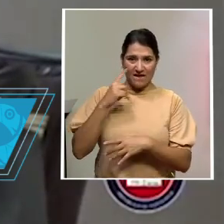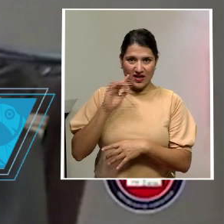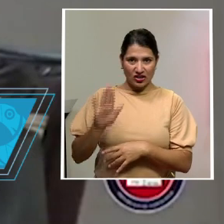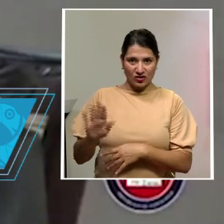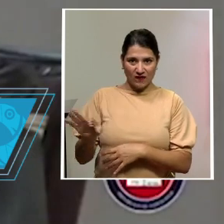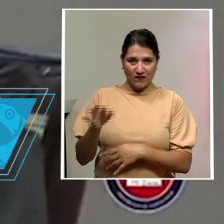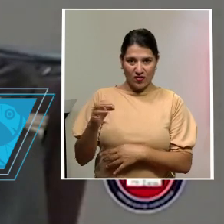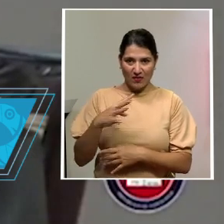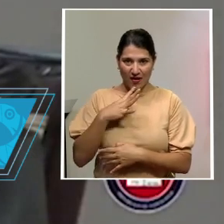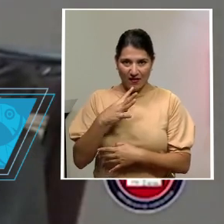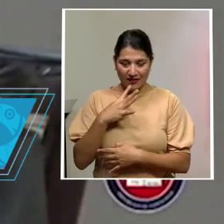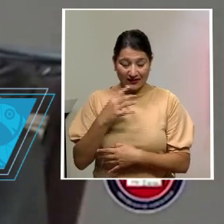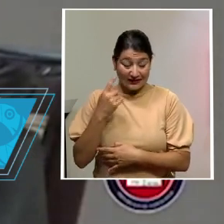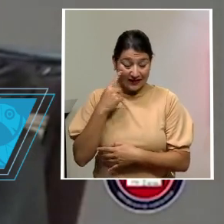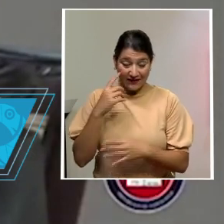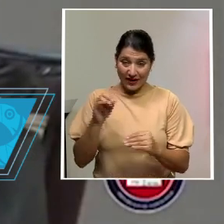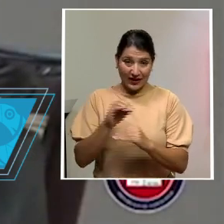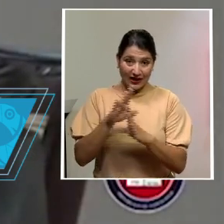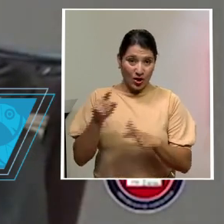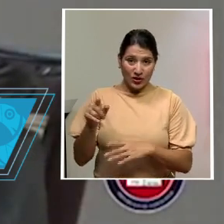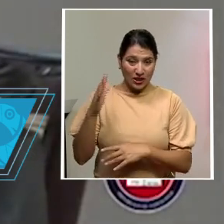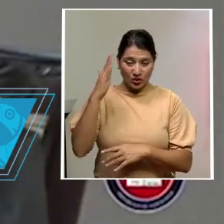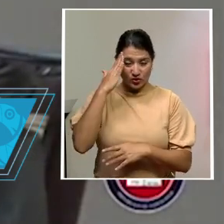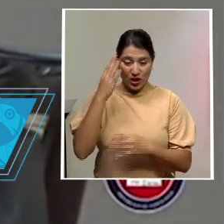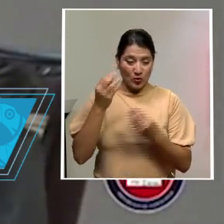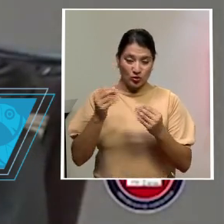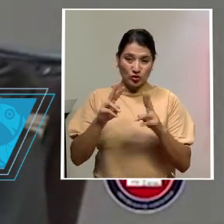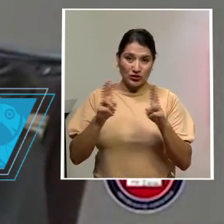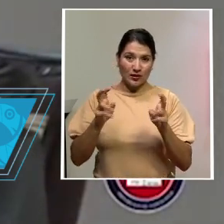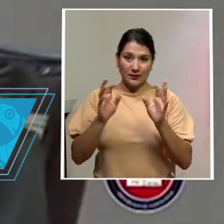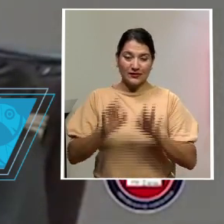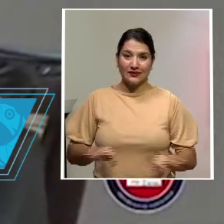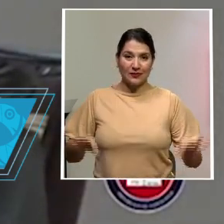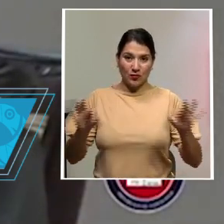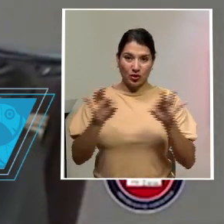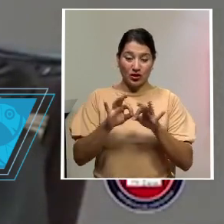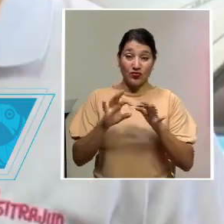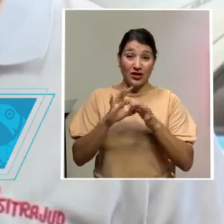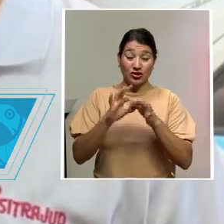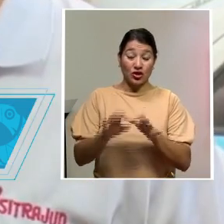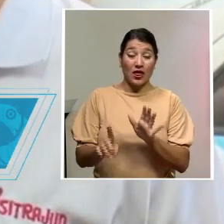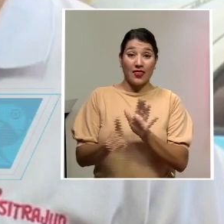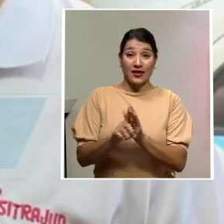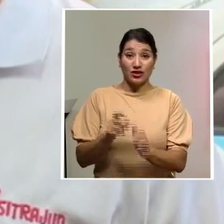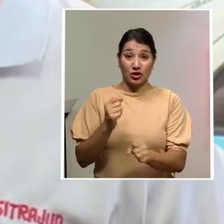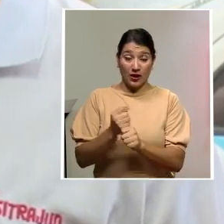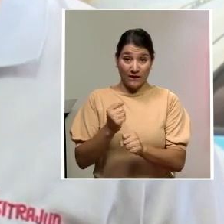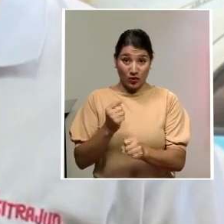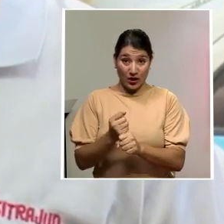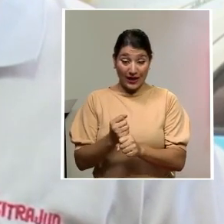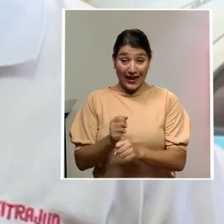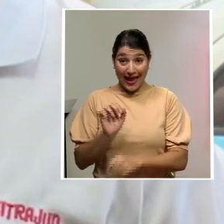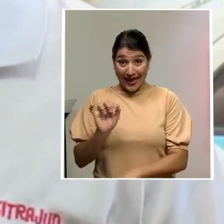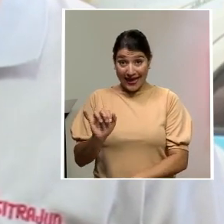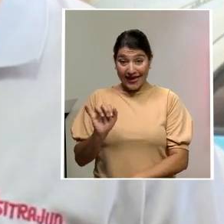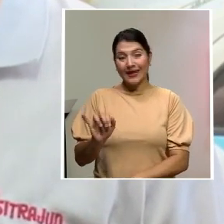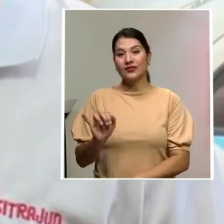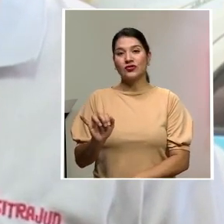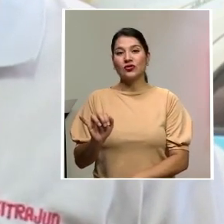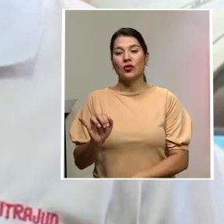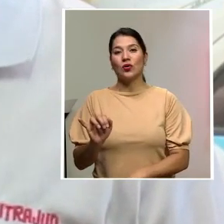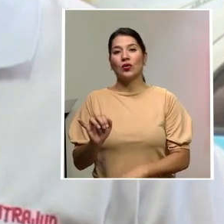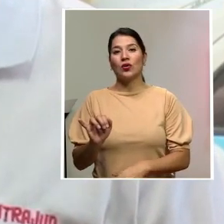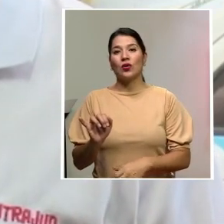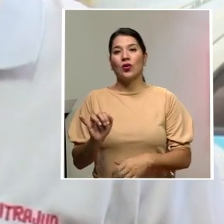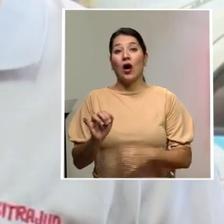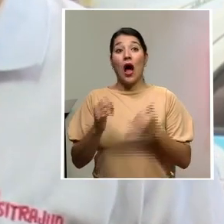se nota un amplio desconocimiento de muchos aspectos importantes de lo que es el derecho laboral. Esta declaración tiene en medio de una